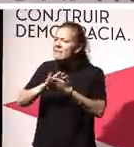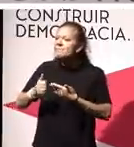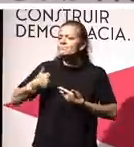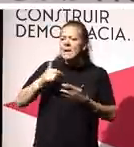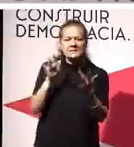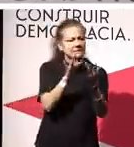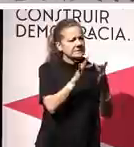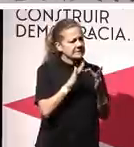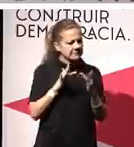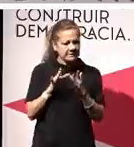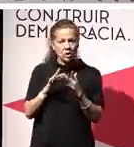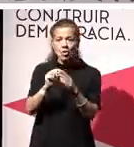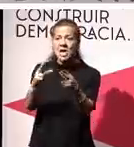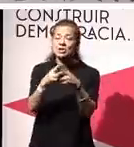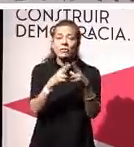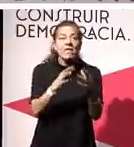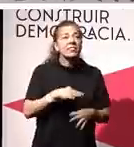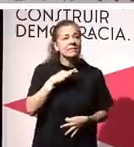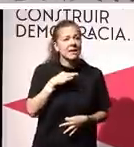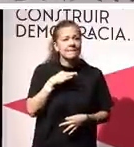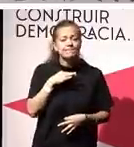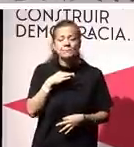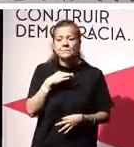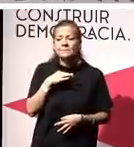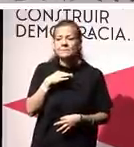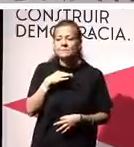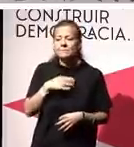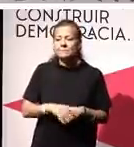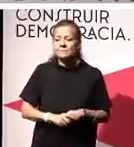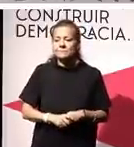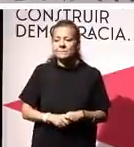más fuerzas políticas, con la sociedad civil, con la academia.